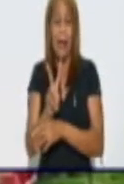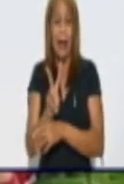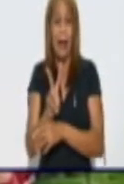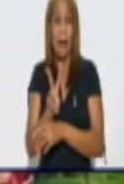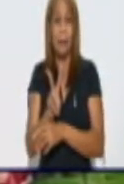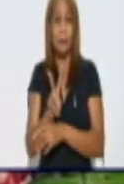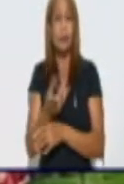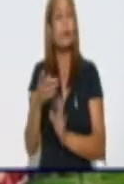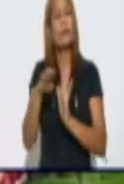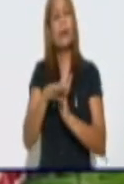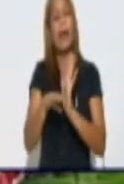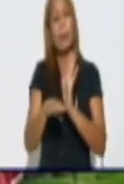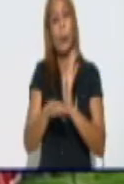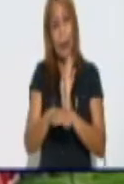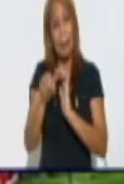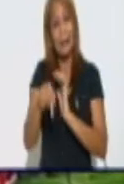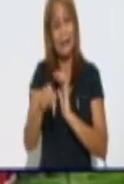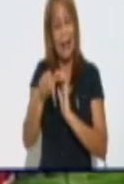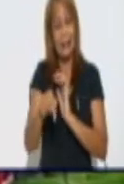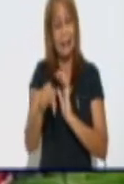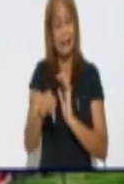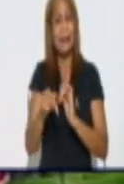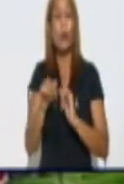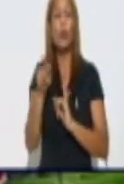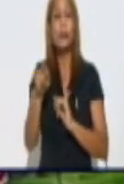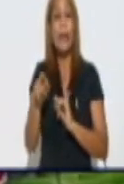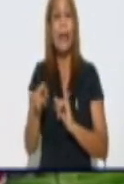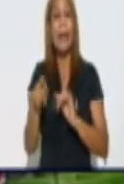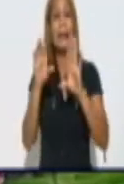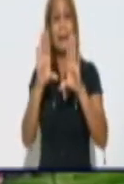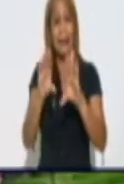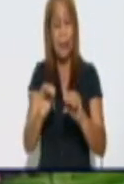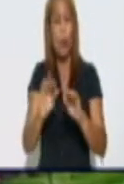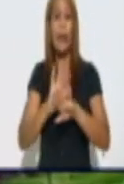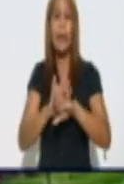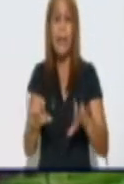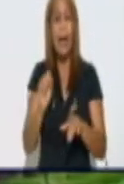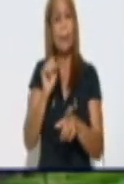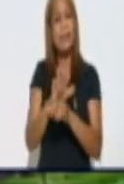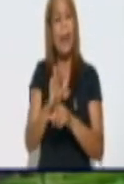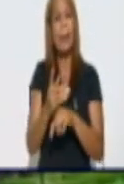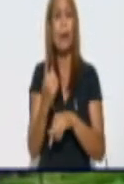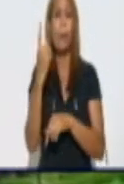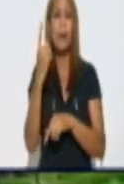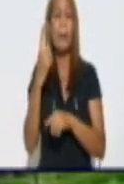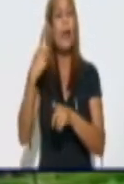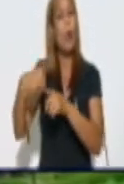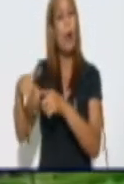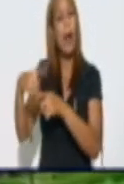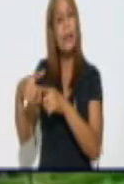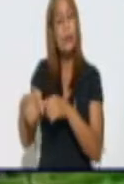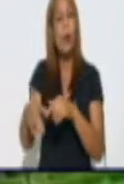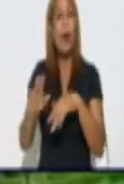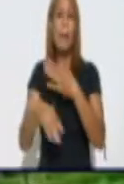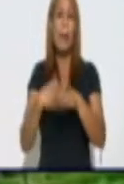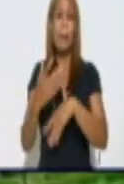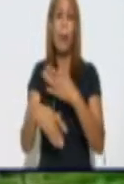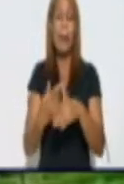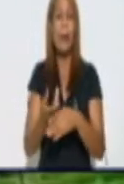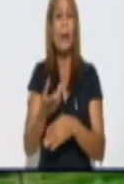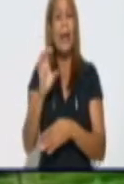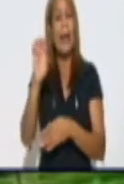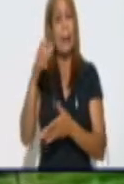al panel informativo, usted habló de que ya se daban los primeros pasos para el servicio de comercio electrónico a